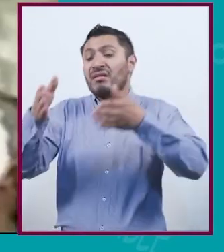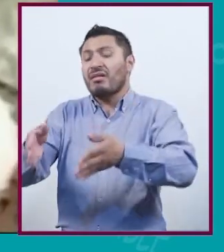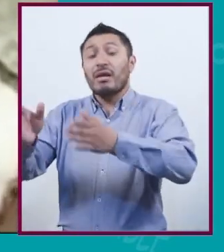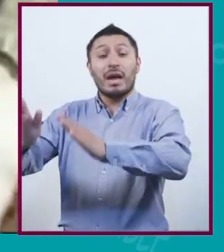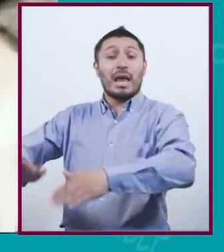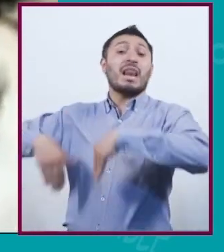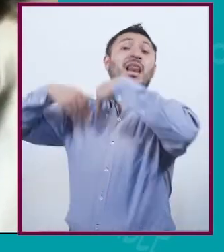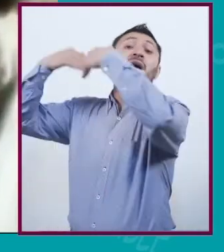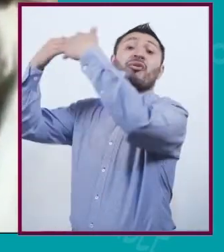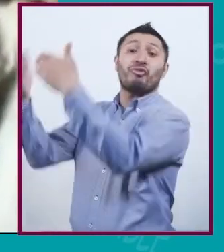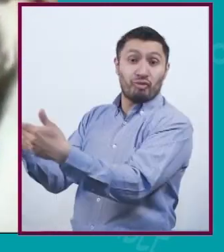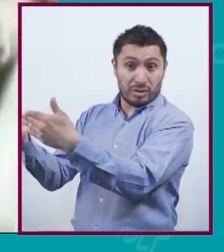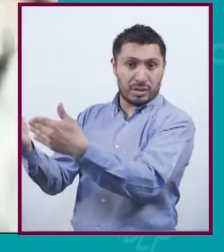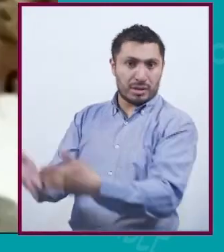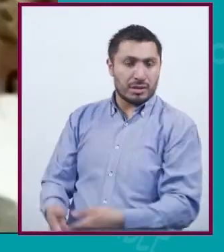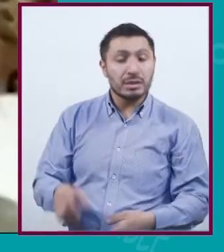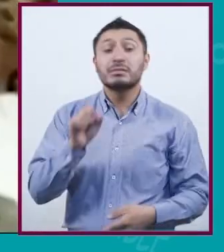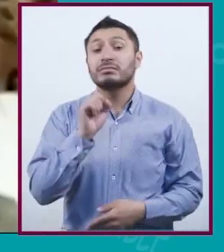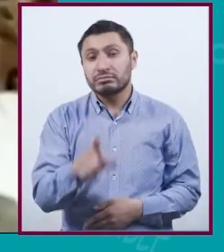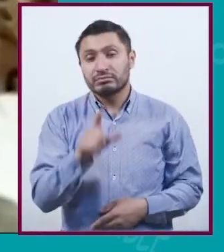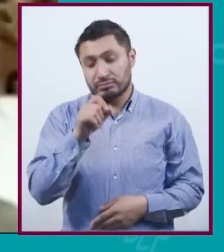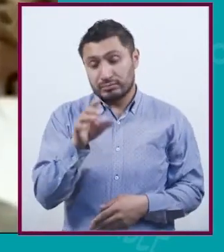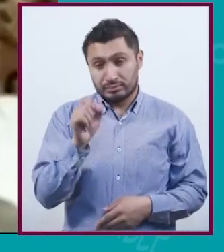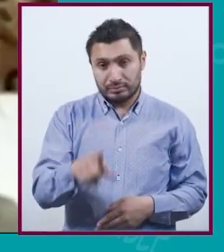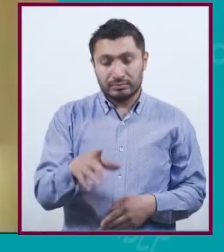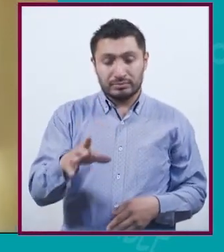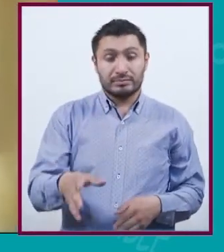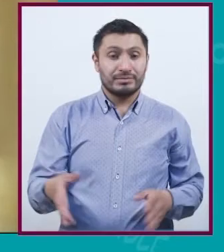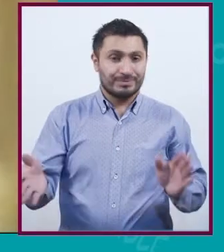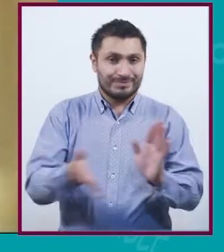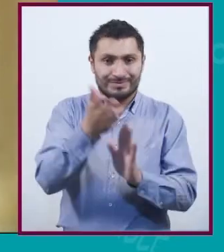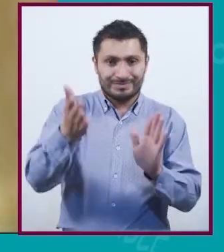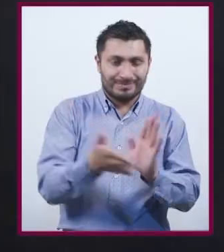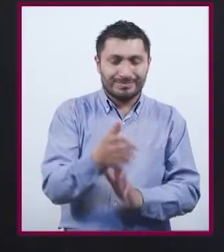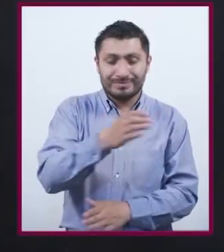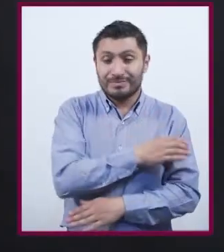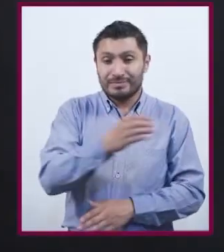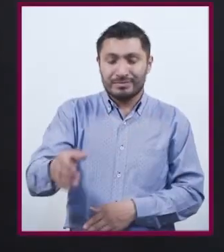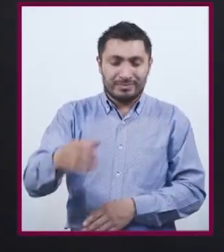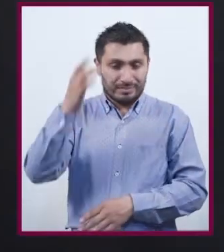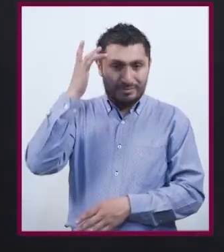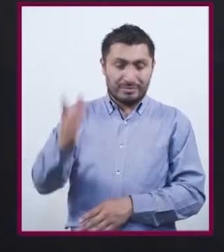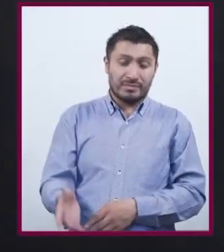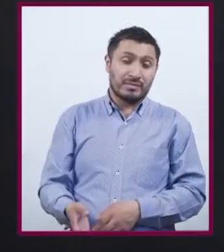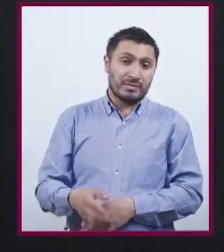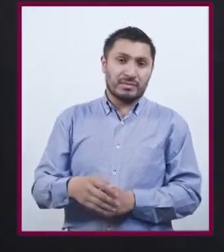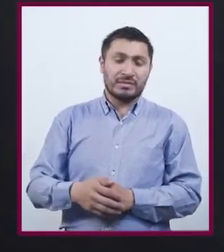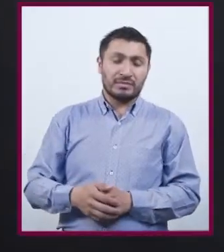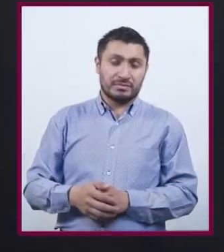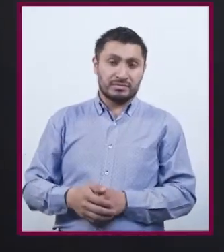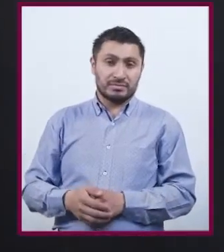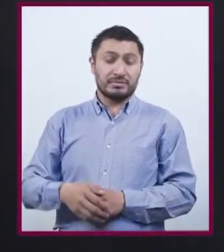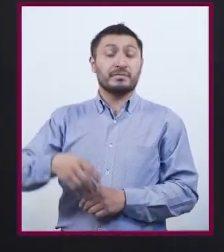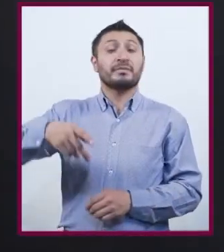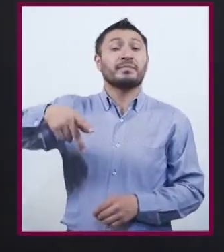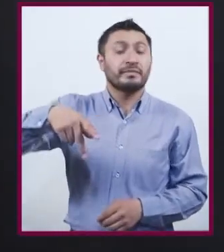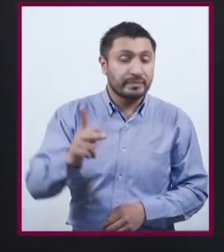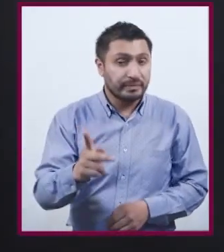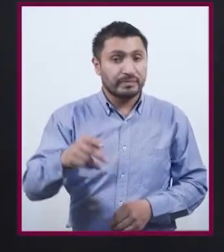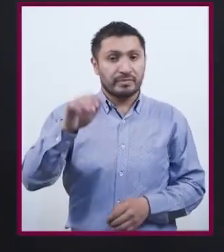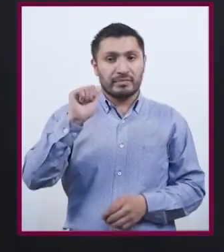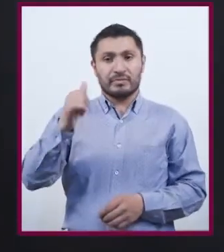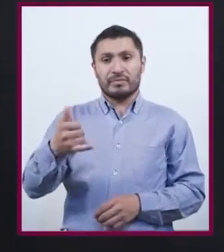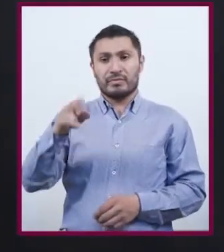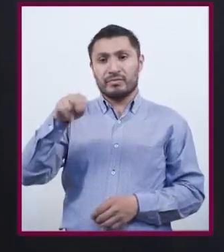poblado. Incluso propusieron que se erigiera un cementerio provisional. Sin embargo, el ayuntamiento